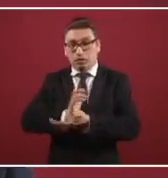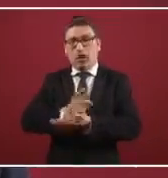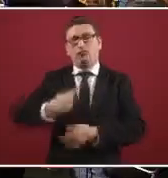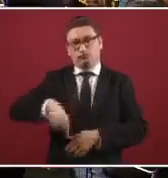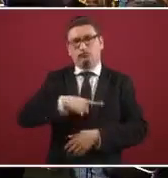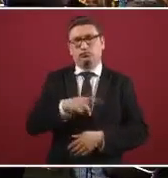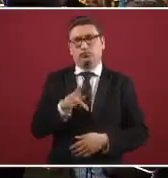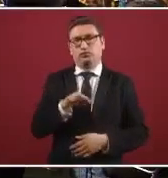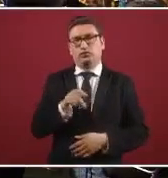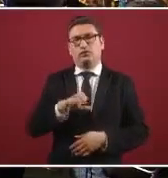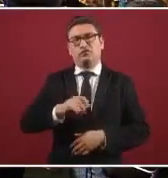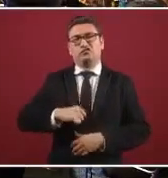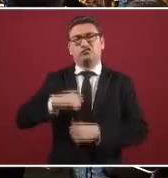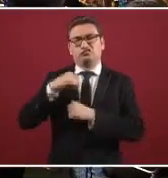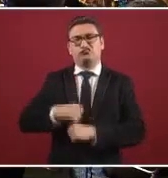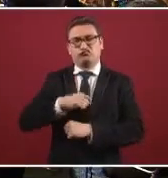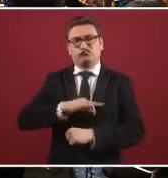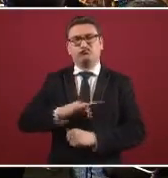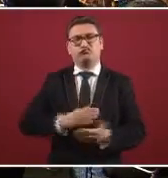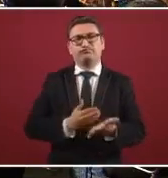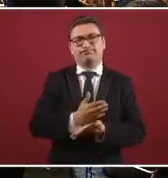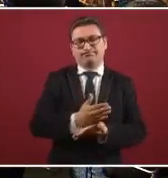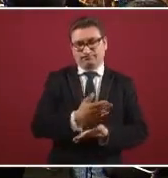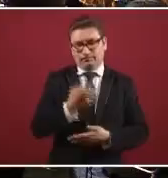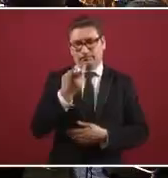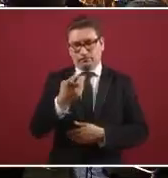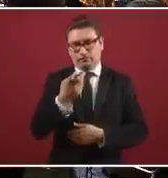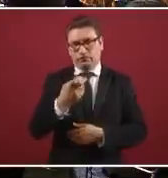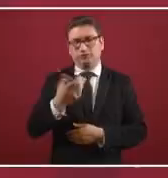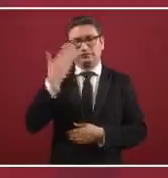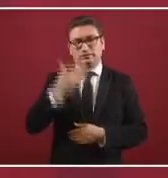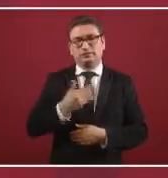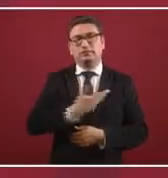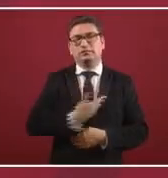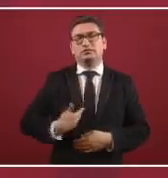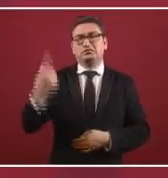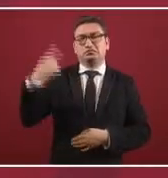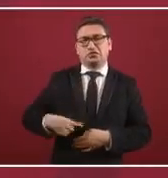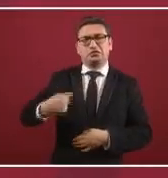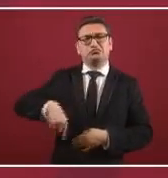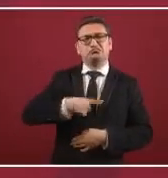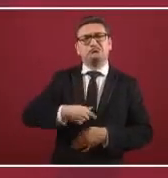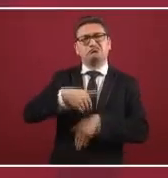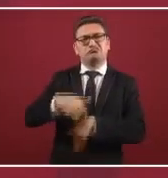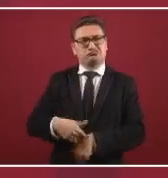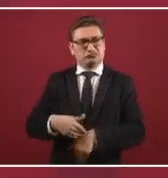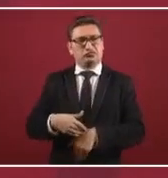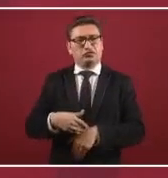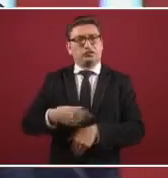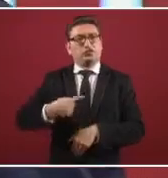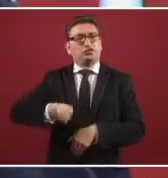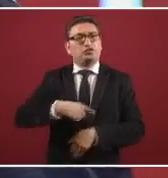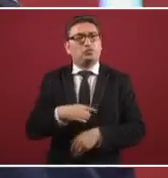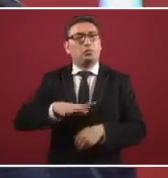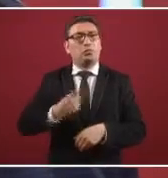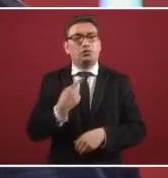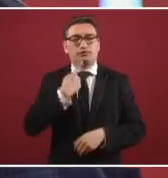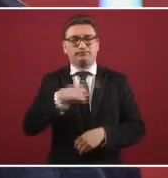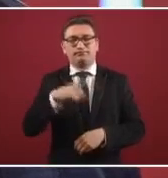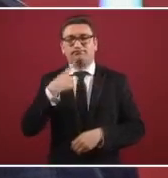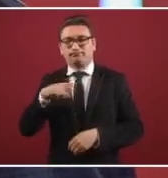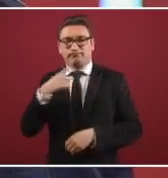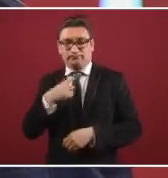actuar, es nuestra obligación, y lo hacemos como lo ha ordenado el señor presidente en esta administración, solo por quejas y